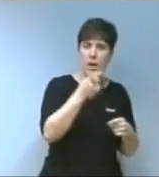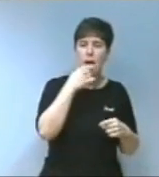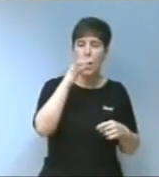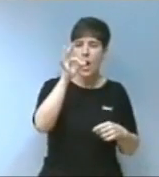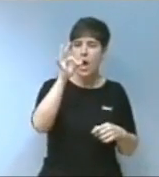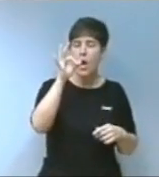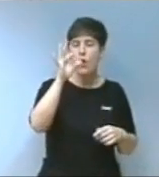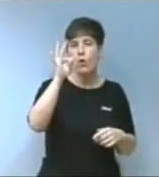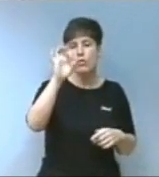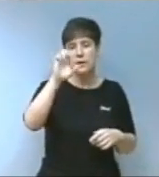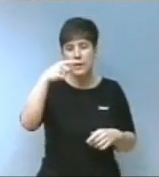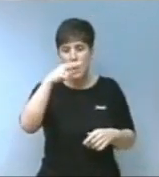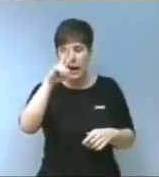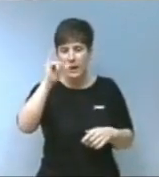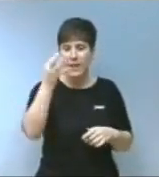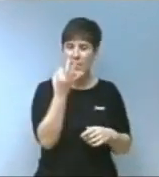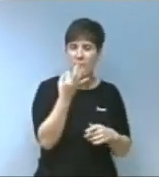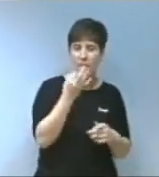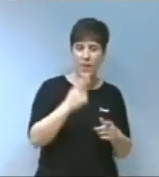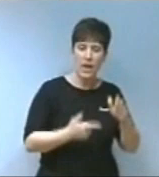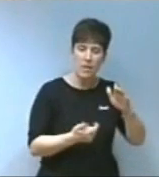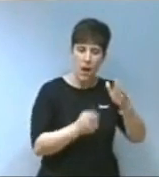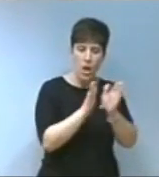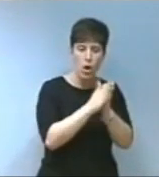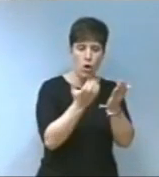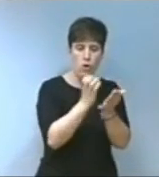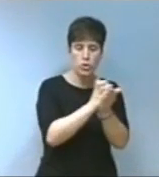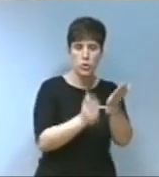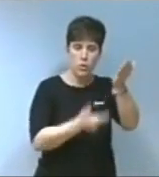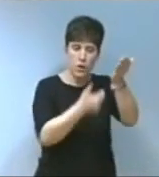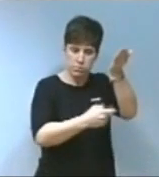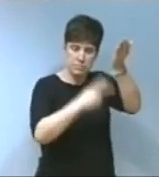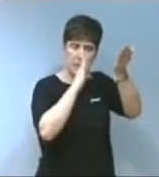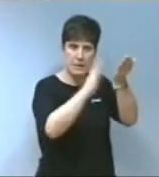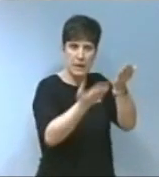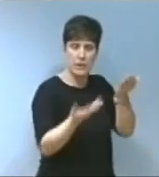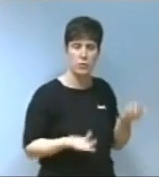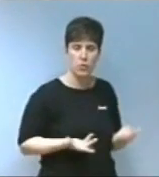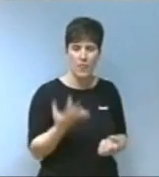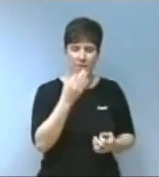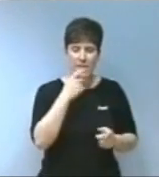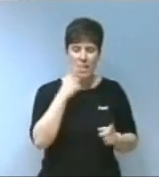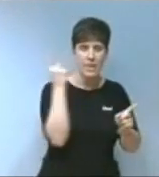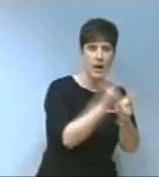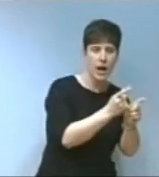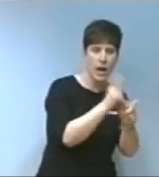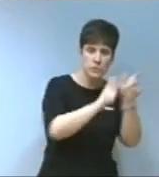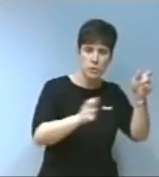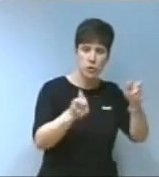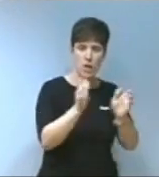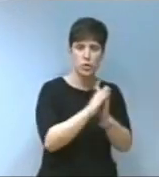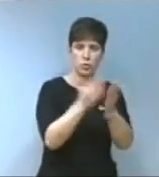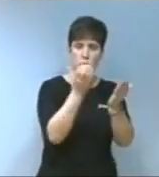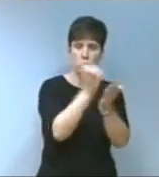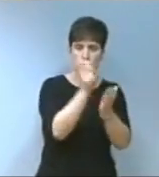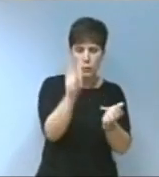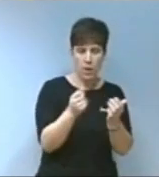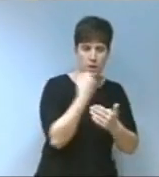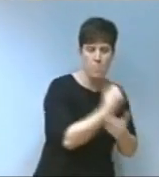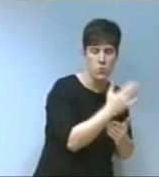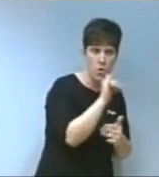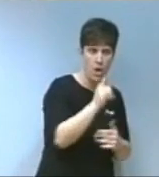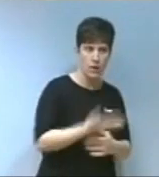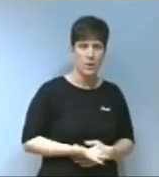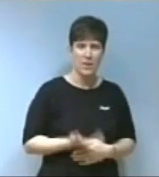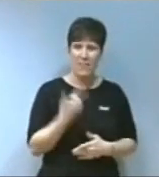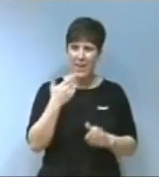quemar constituciones en directo? ¿Tiene que, no sé, atacar todavía más a los constitucionalistas? ¿Tiene que tapar a Ciudadanos? Bueno, no, tapar a